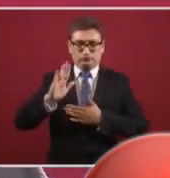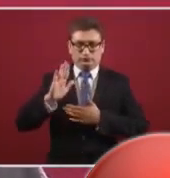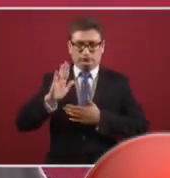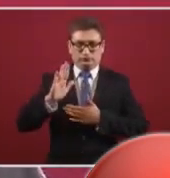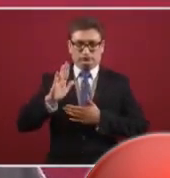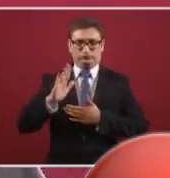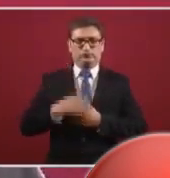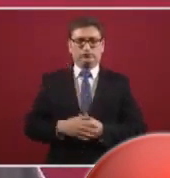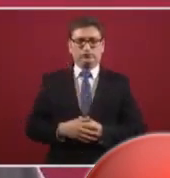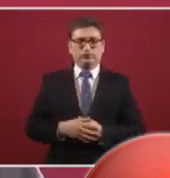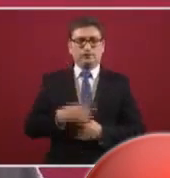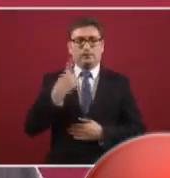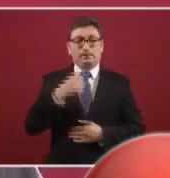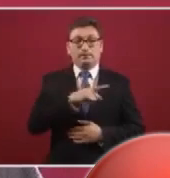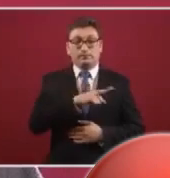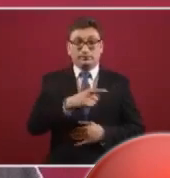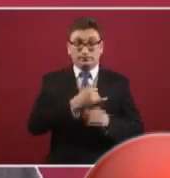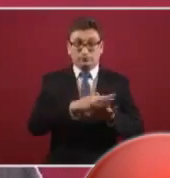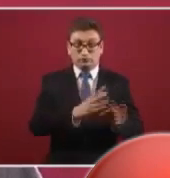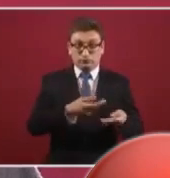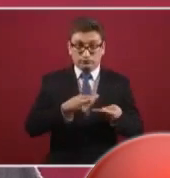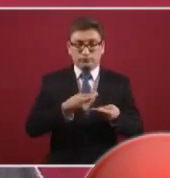a quienes informen,